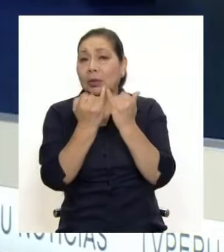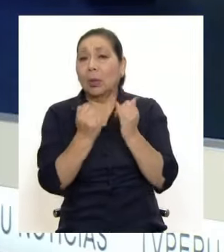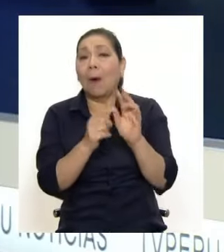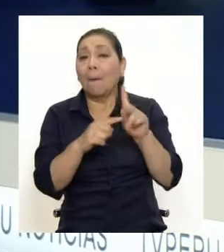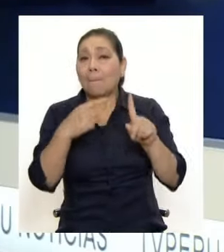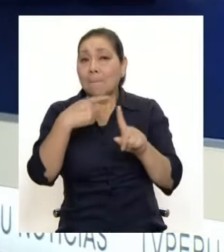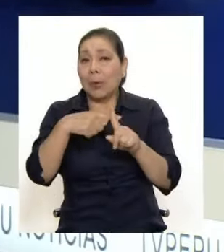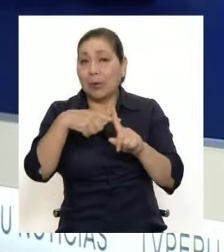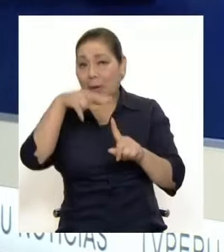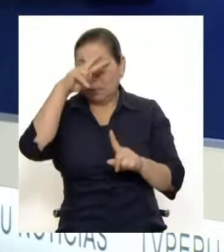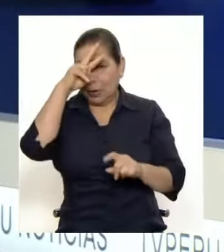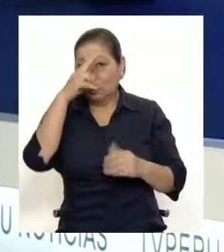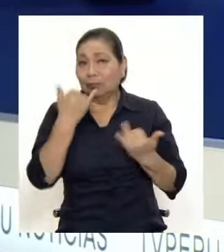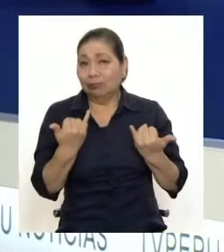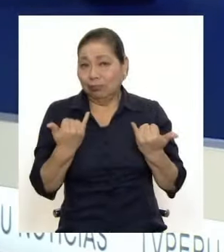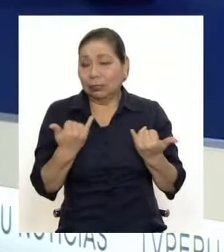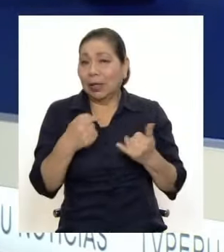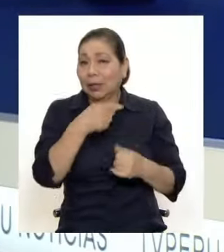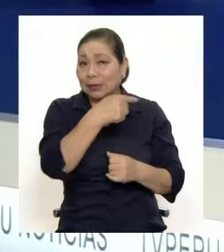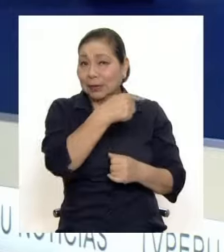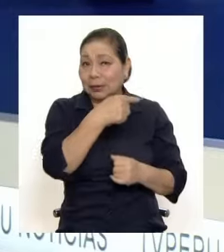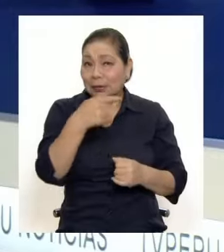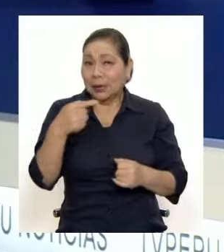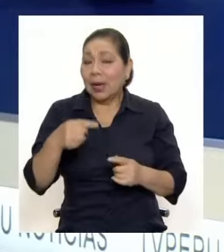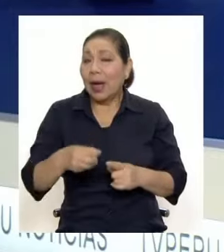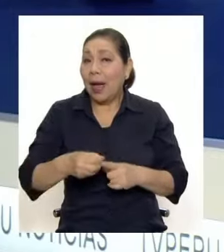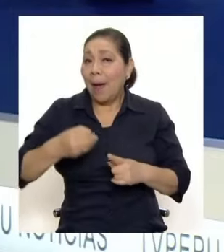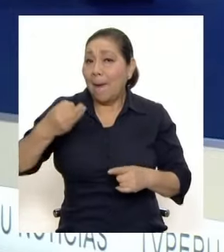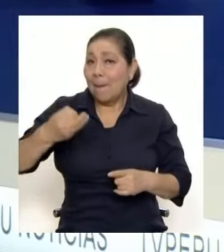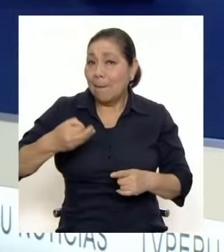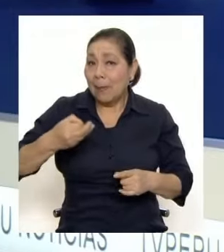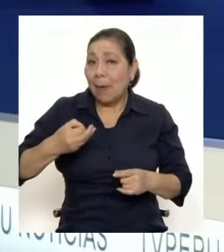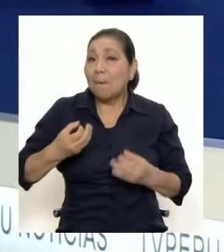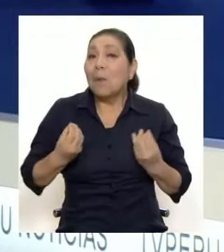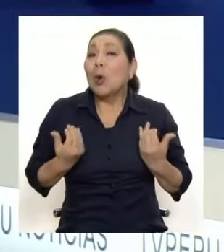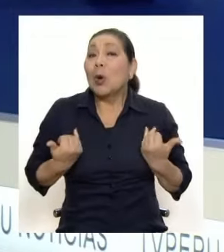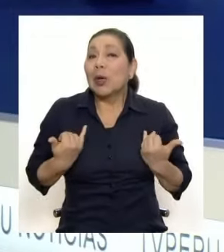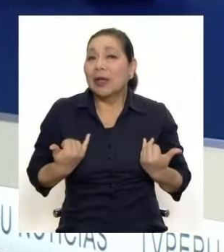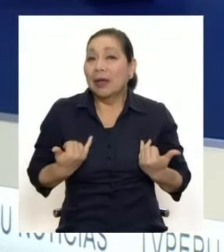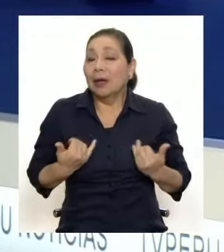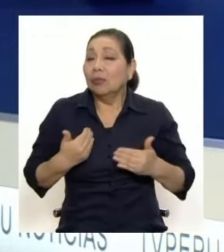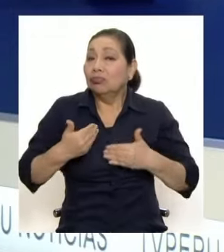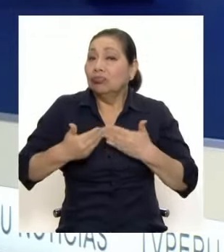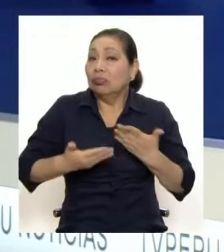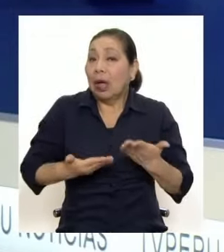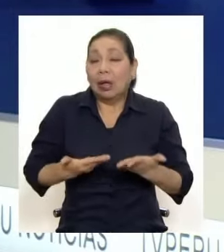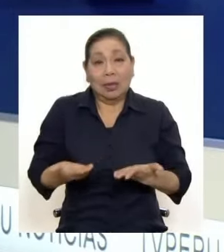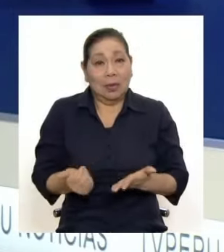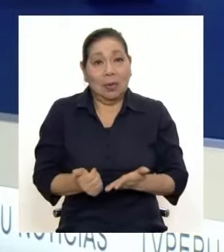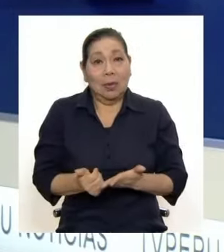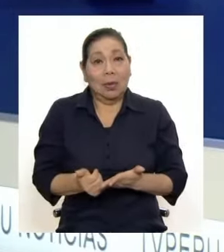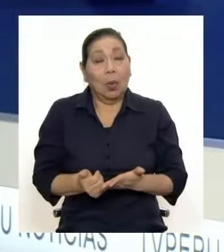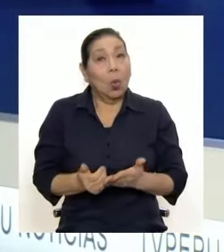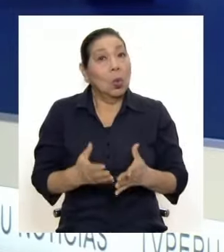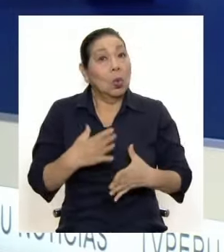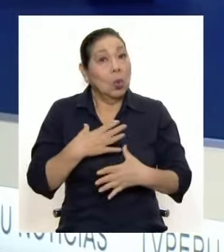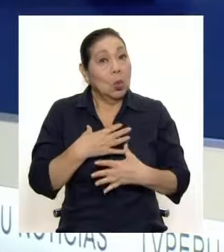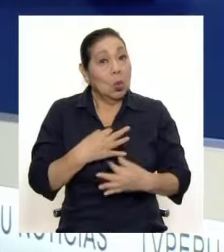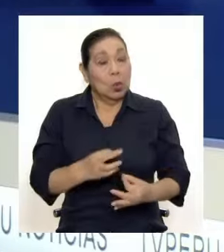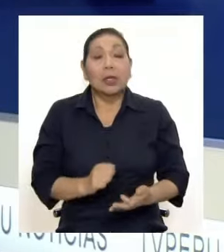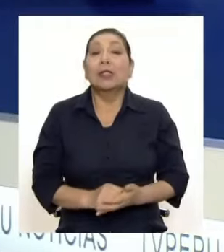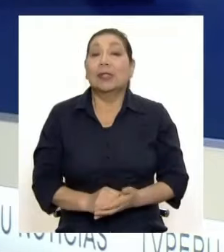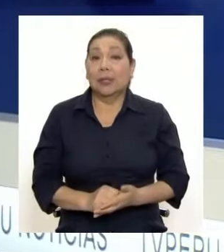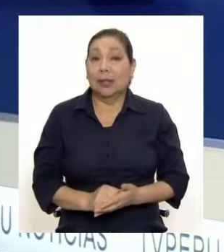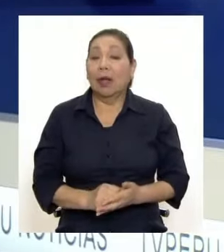positiva del Perú en esta semana especialmente porque eso qué genera genera un interés